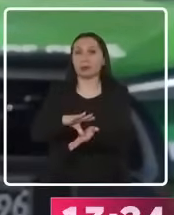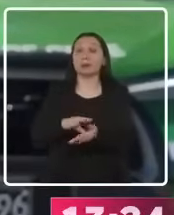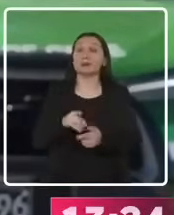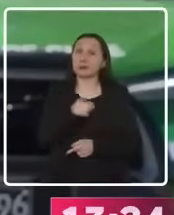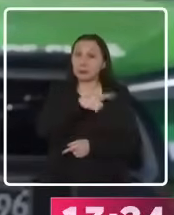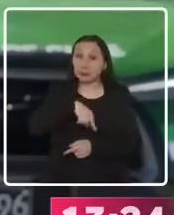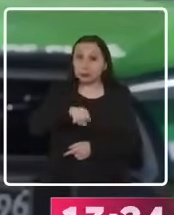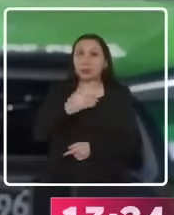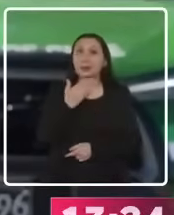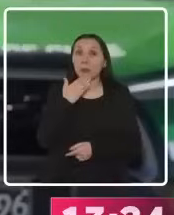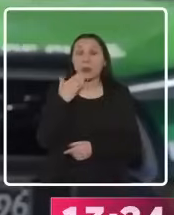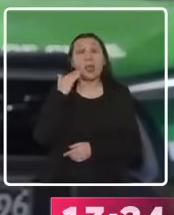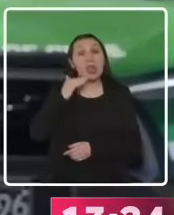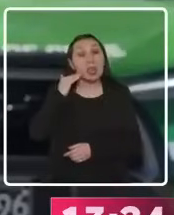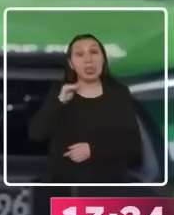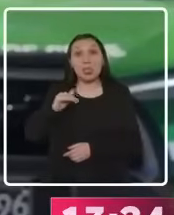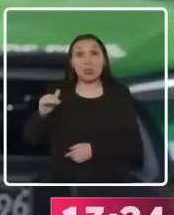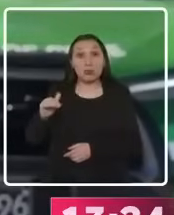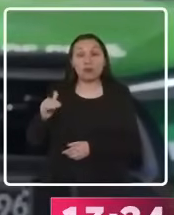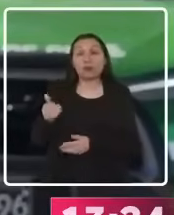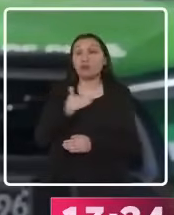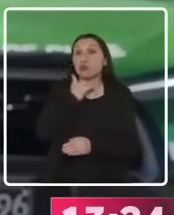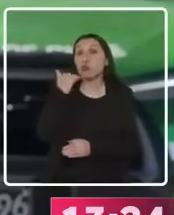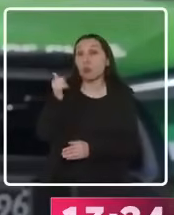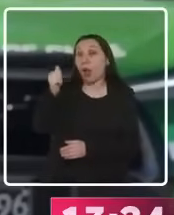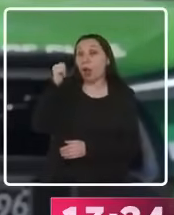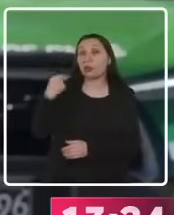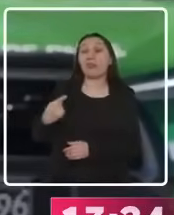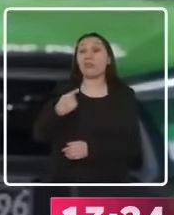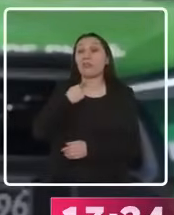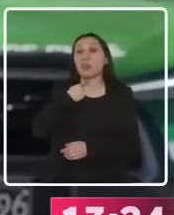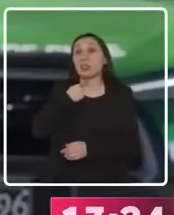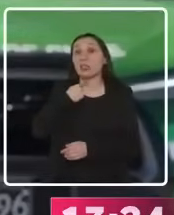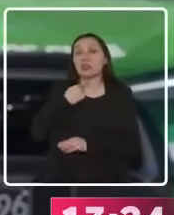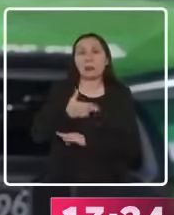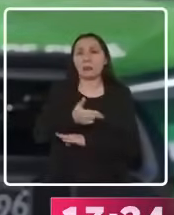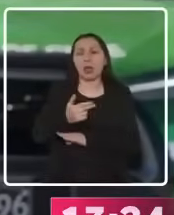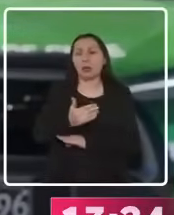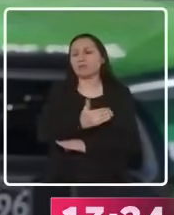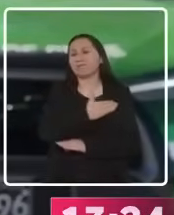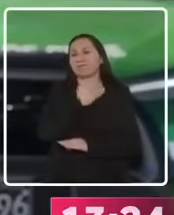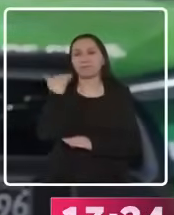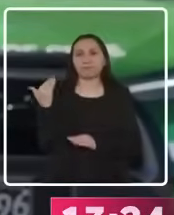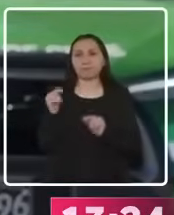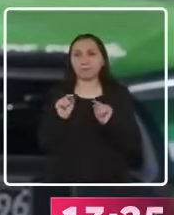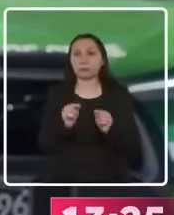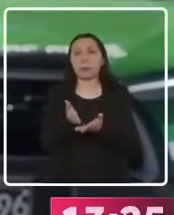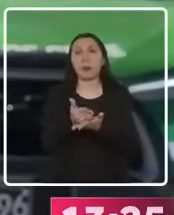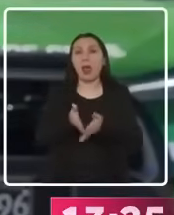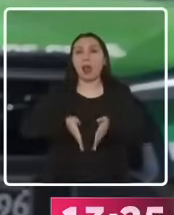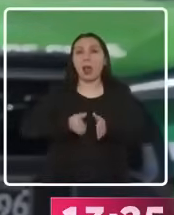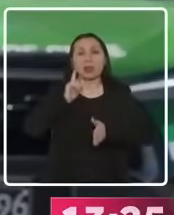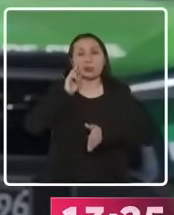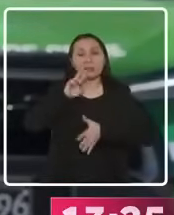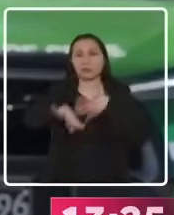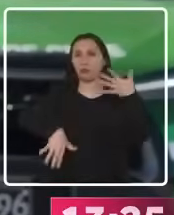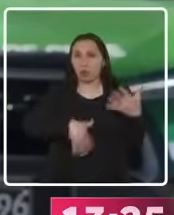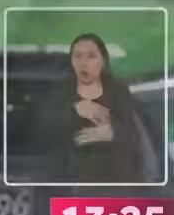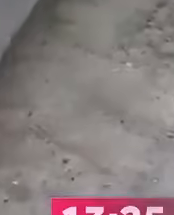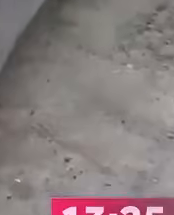Para ellos también, para niños como el que falleció ayer víctima de un homicidio, es que hemos desarrollado el plan Calle Sin